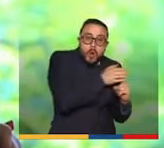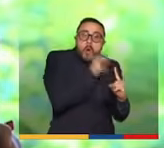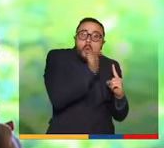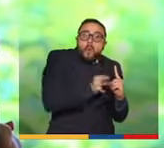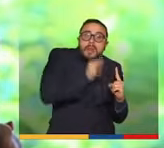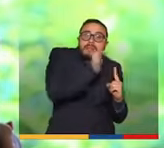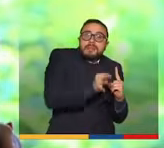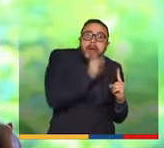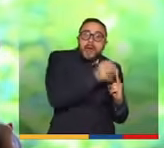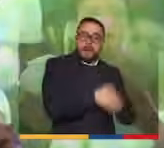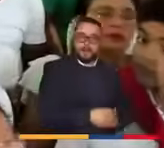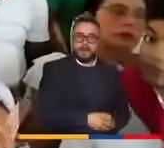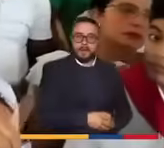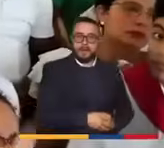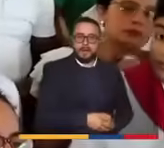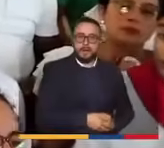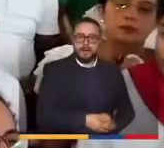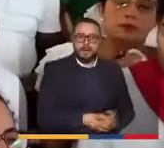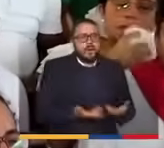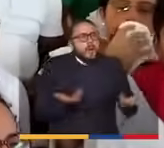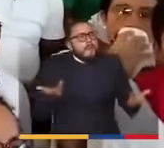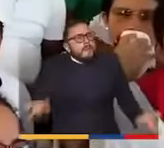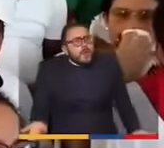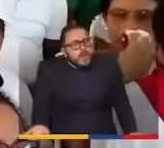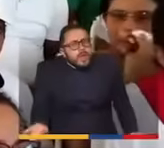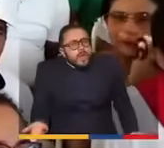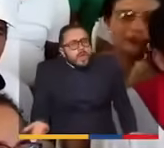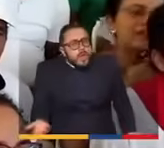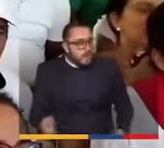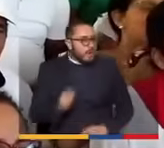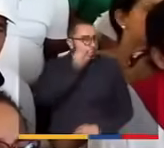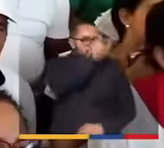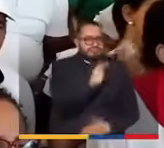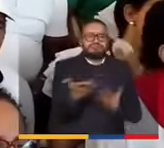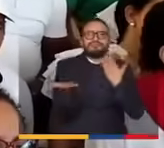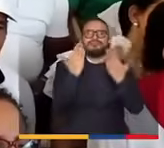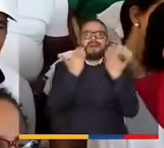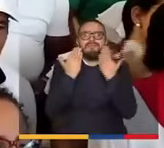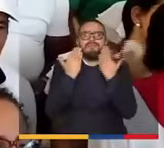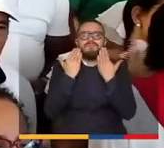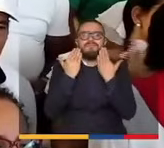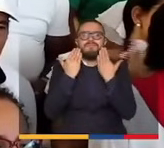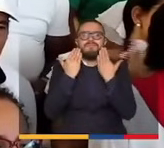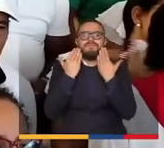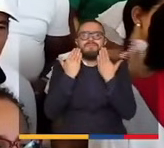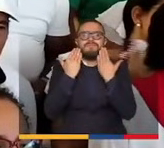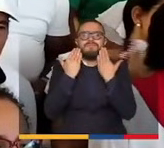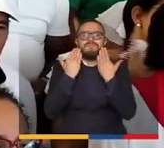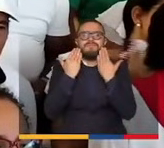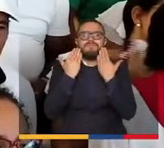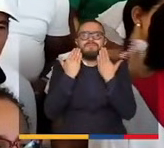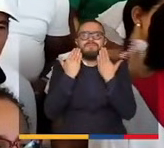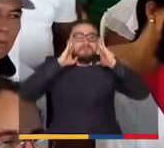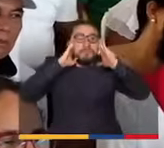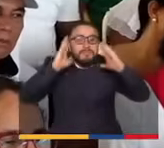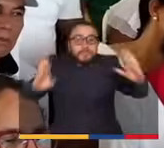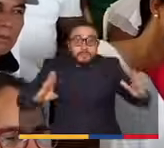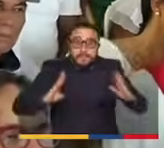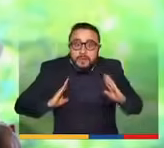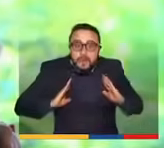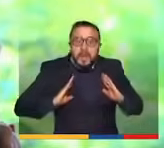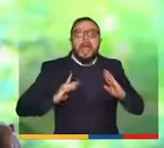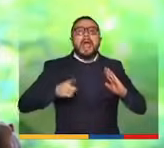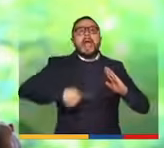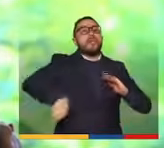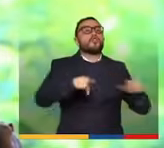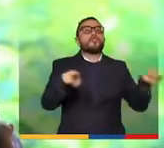porque este campesino, esta campesina, escúchenme bien, son como su